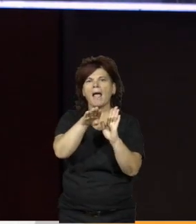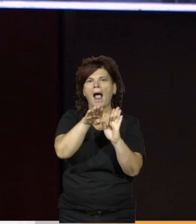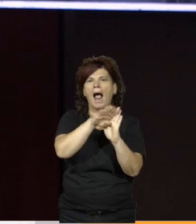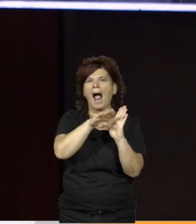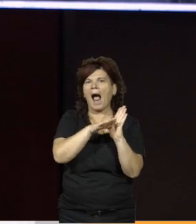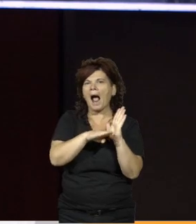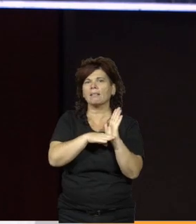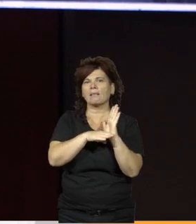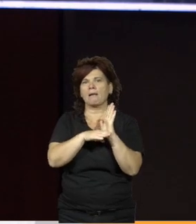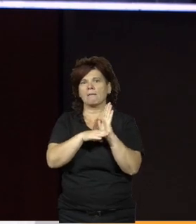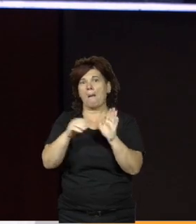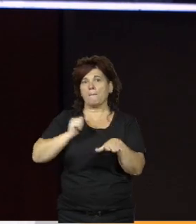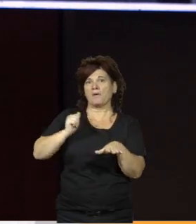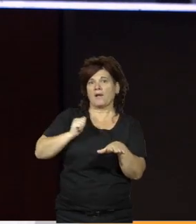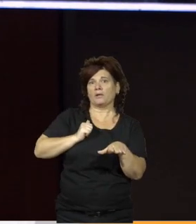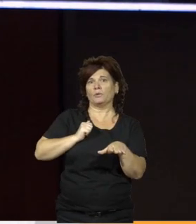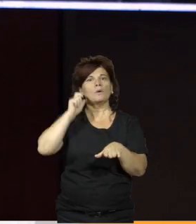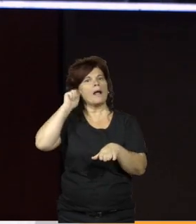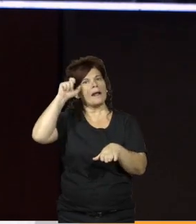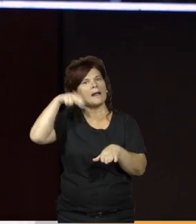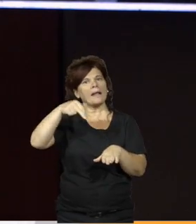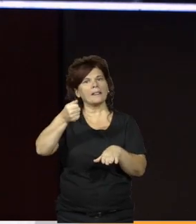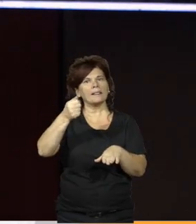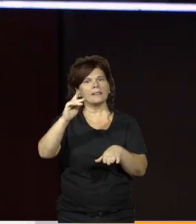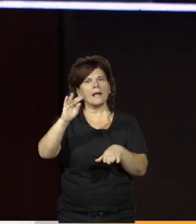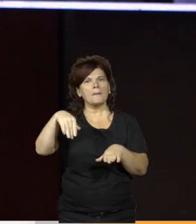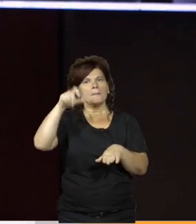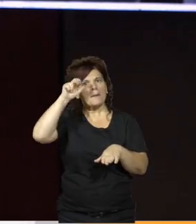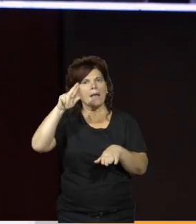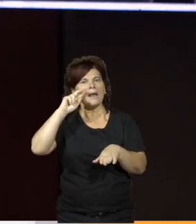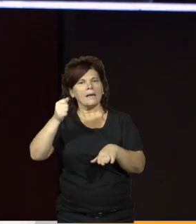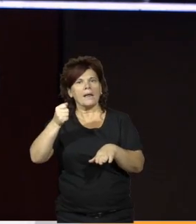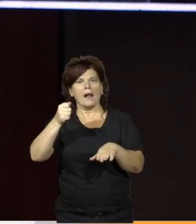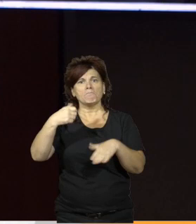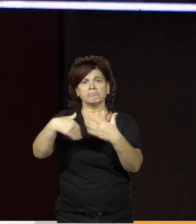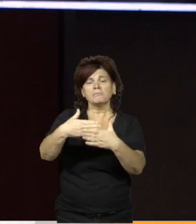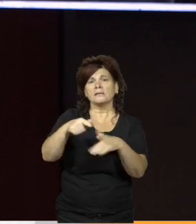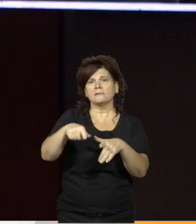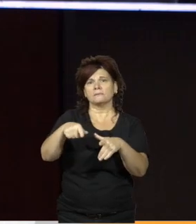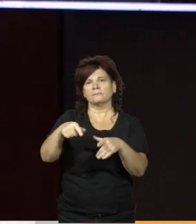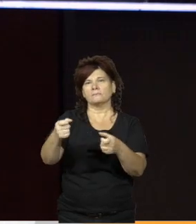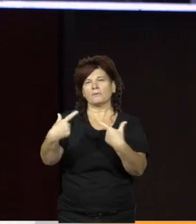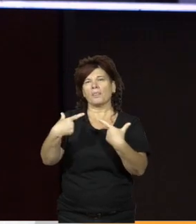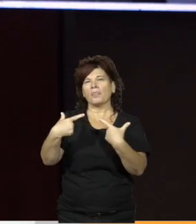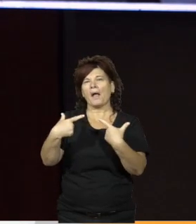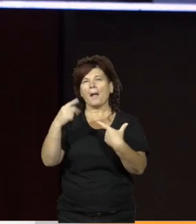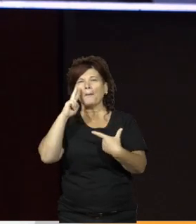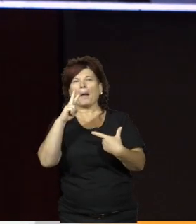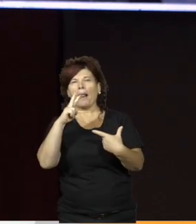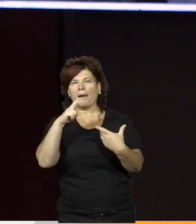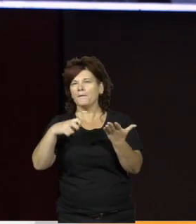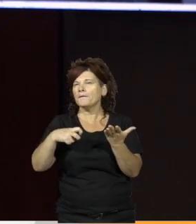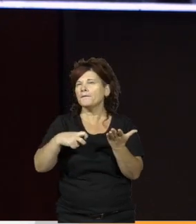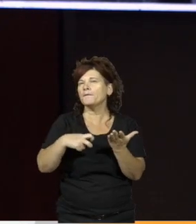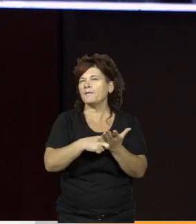hacía la Prefectura, lo hacía la Gendarmería. Esto demuestra un poco que el tema de fiscalización